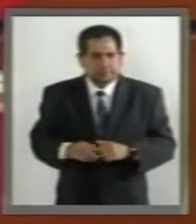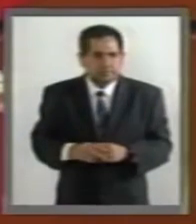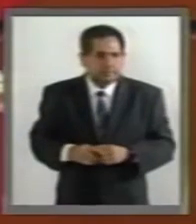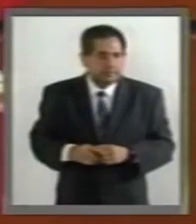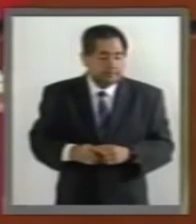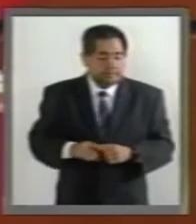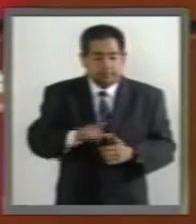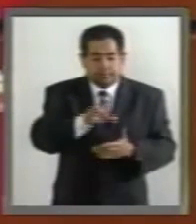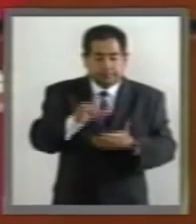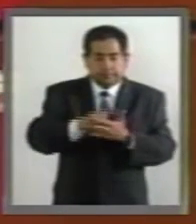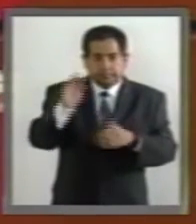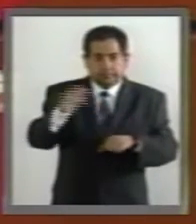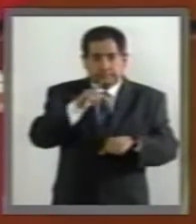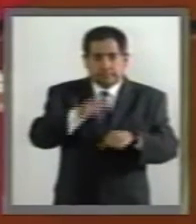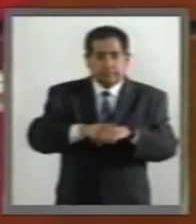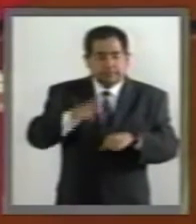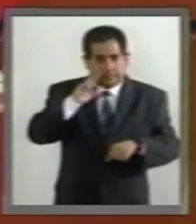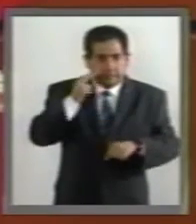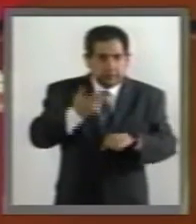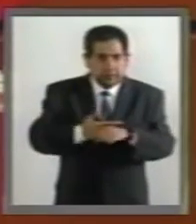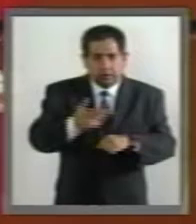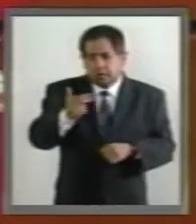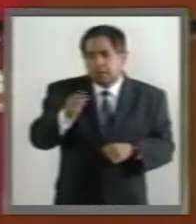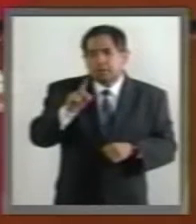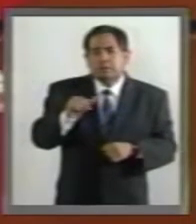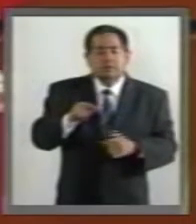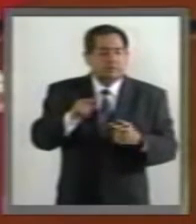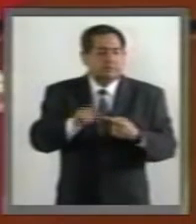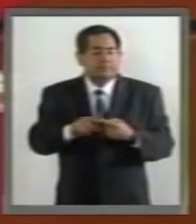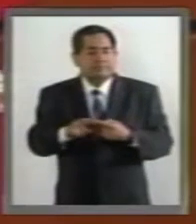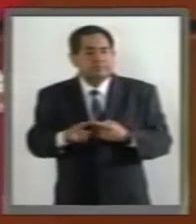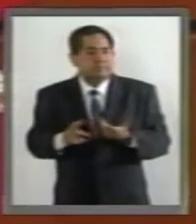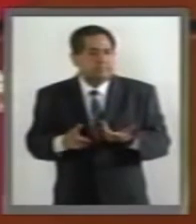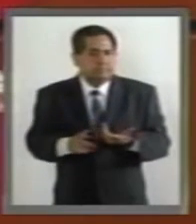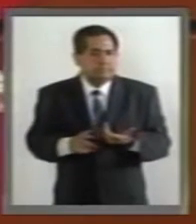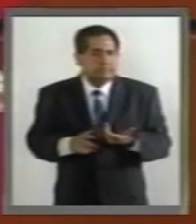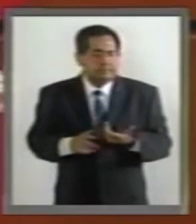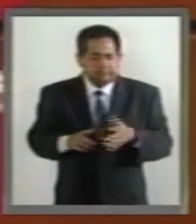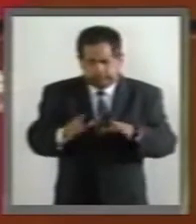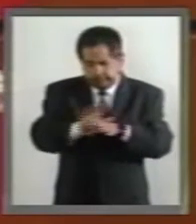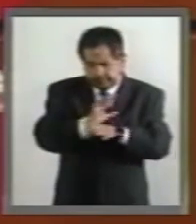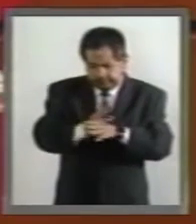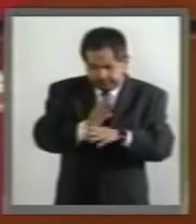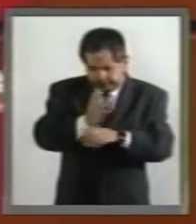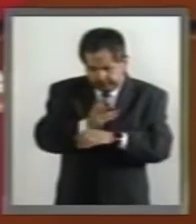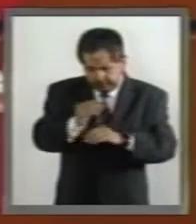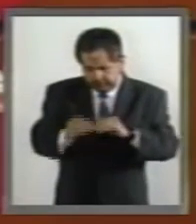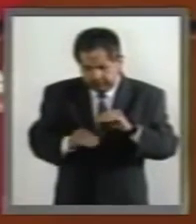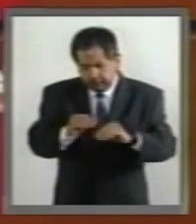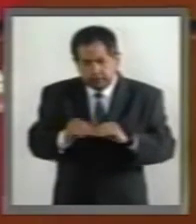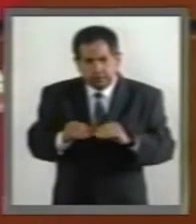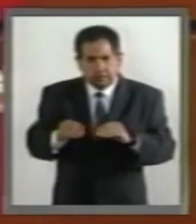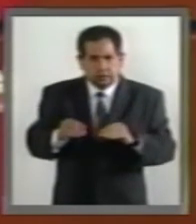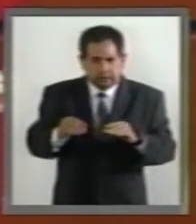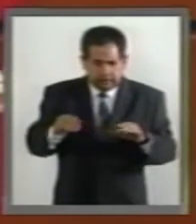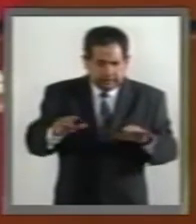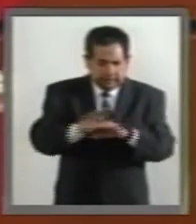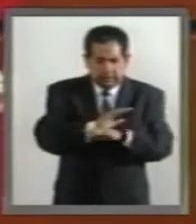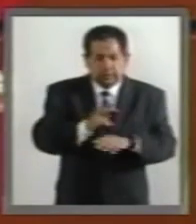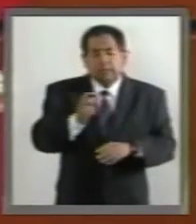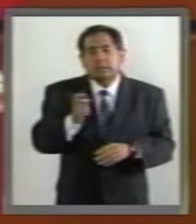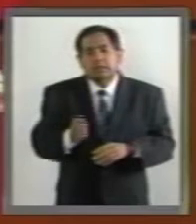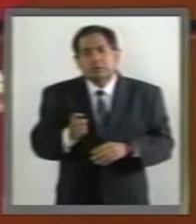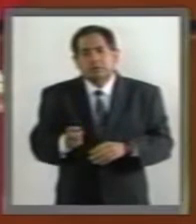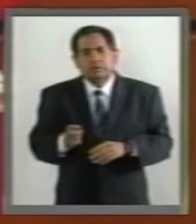Federal de Presupuesto y Responsabilidad Hacendaria, las adecuaciones presupuestarias son